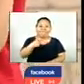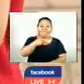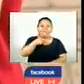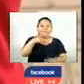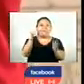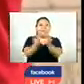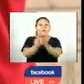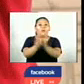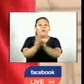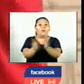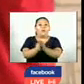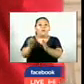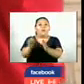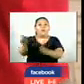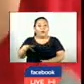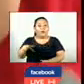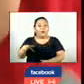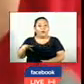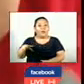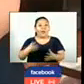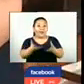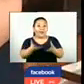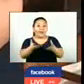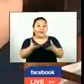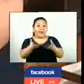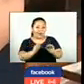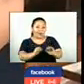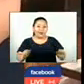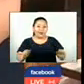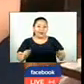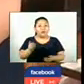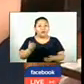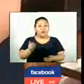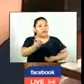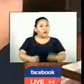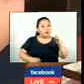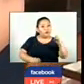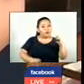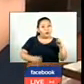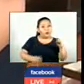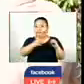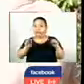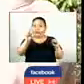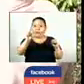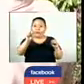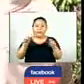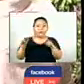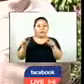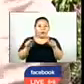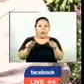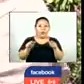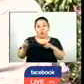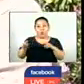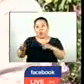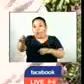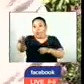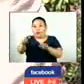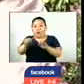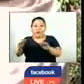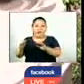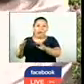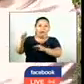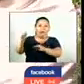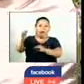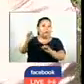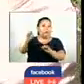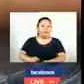problema, y es que las familias buscan adoptar menores de 0 a 2 años, dejando sin posibilidad a aquellos que no se encuentran dentro de este